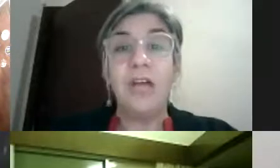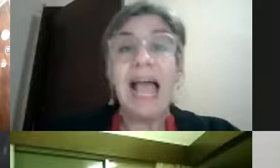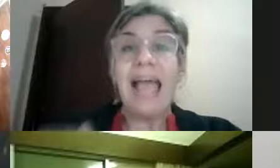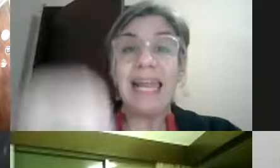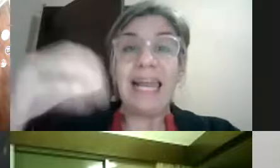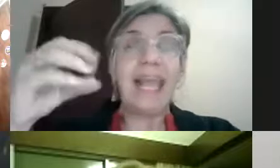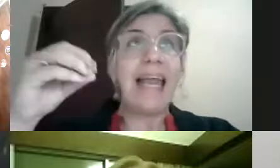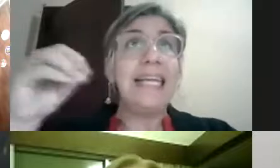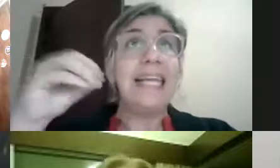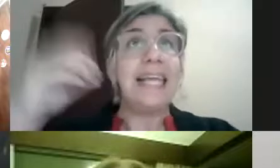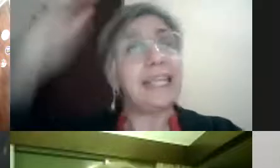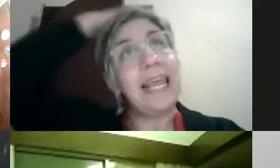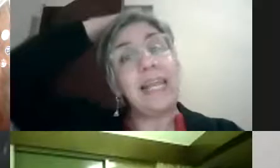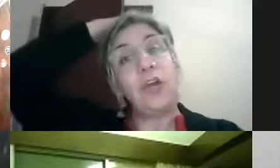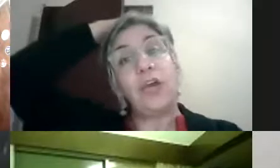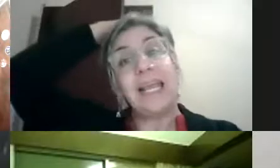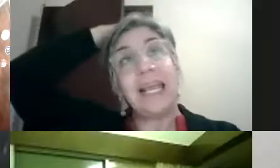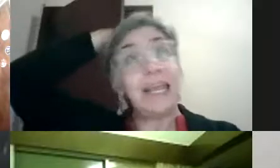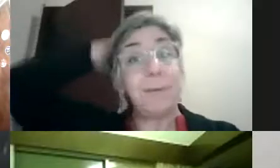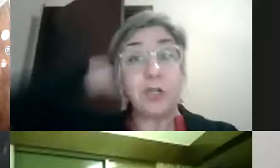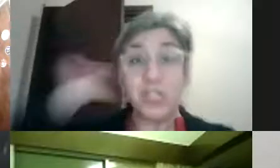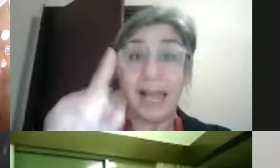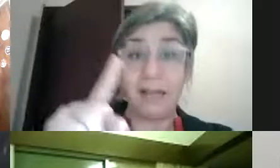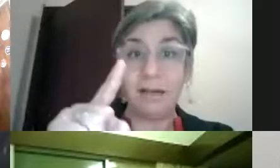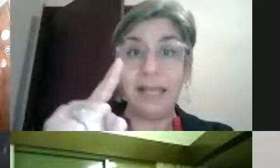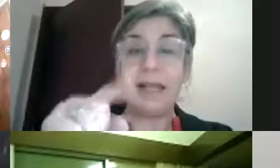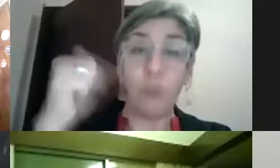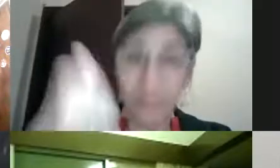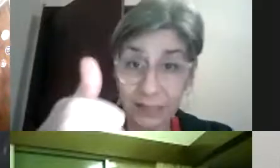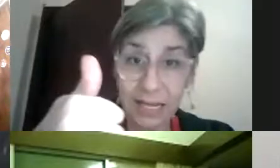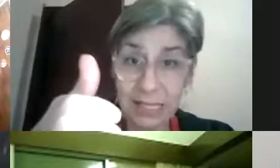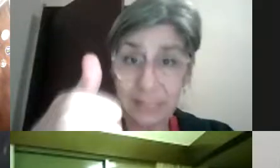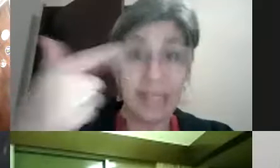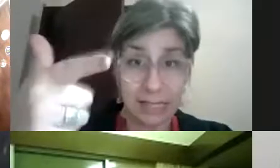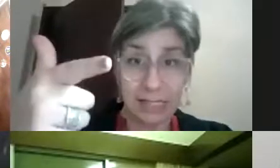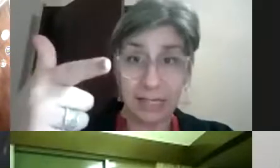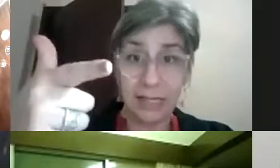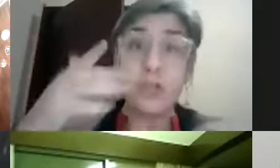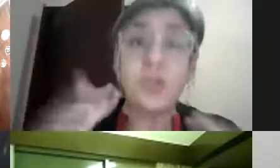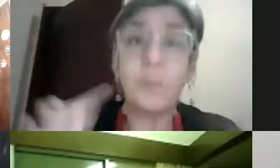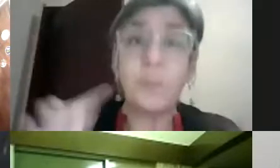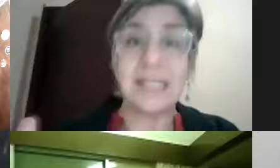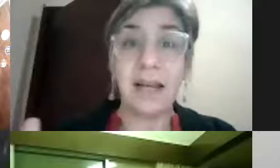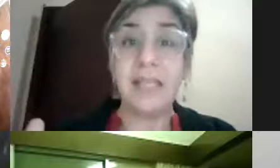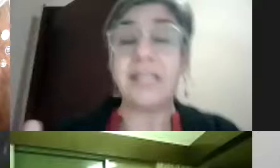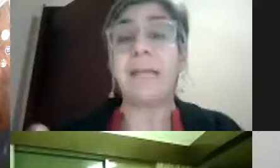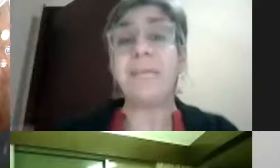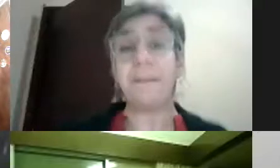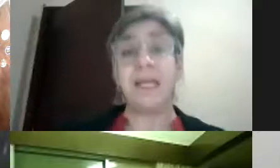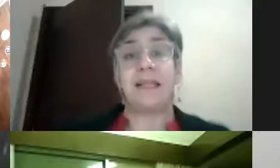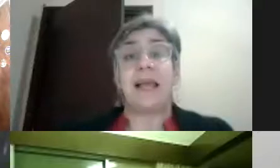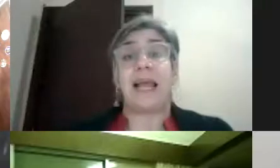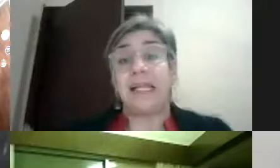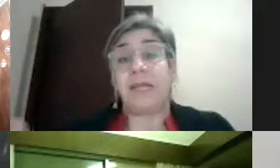Claro. Ahí, pero sí hay en las mutualistas y en ACE. Eso se puede hacer. Y